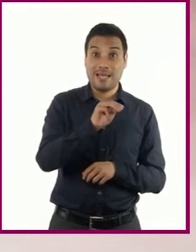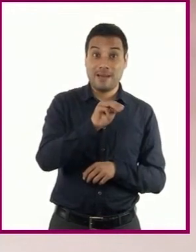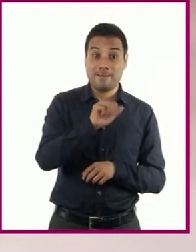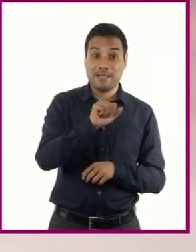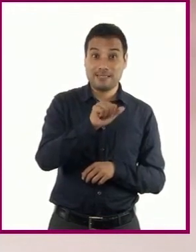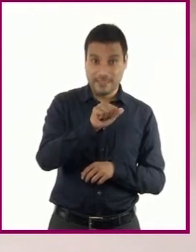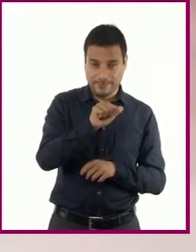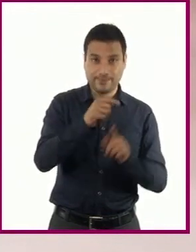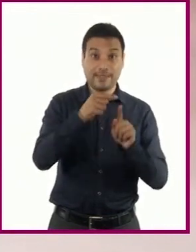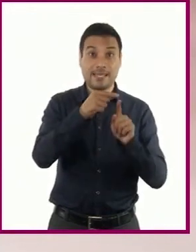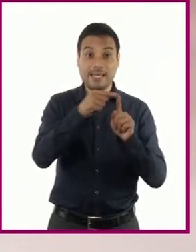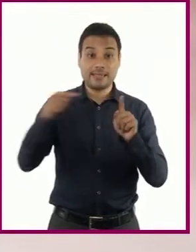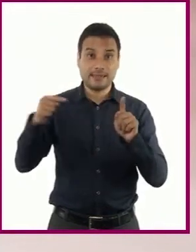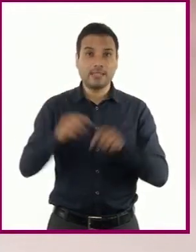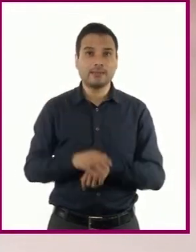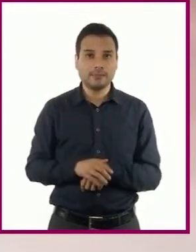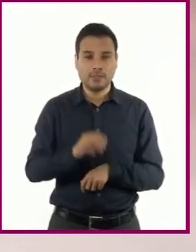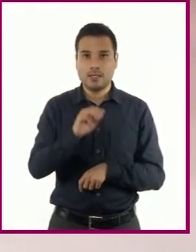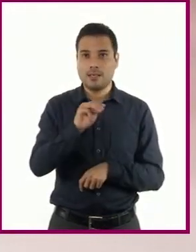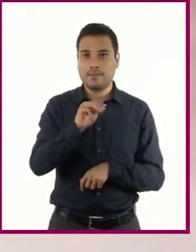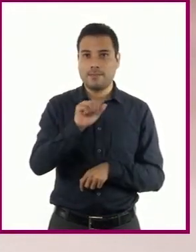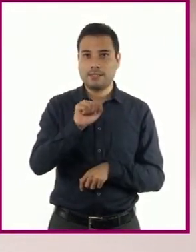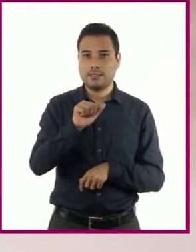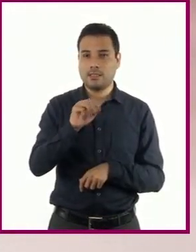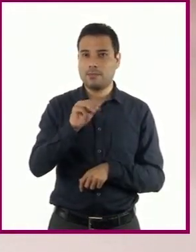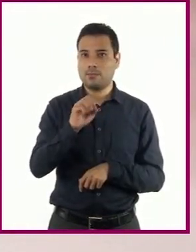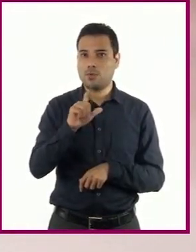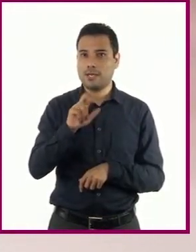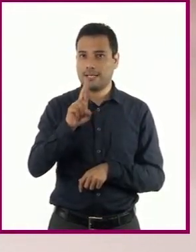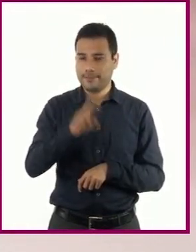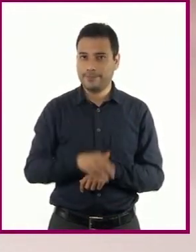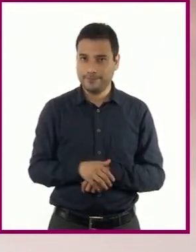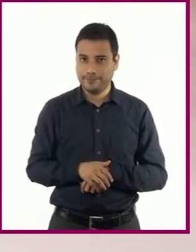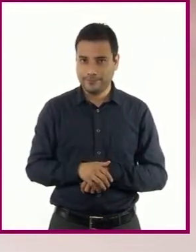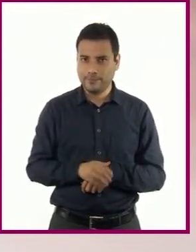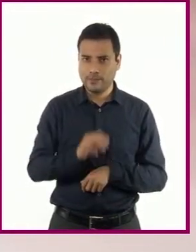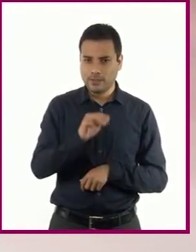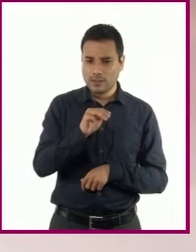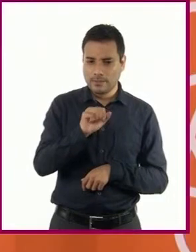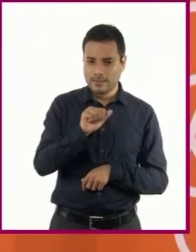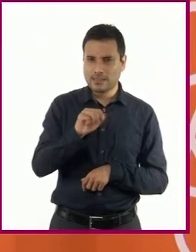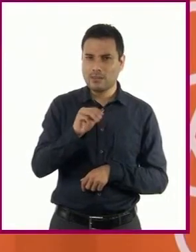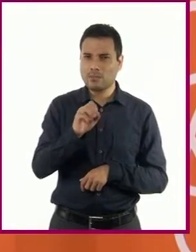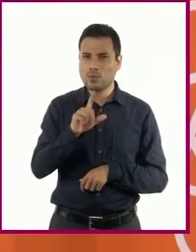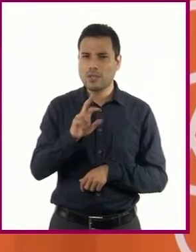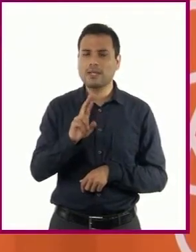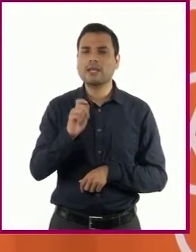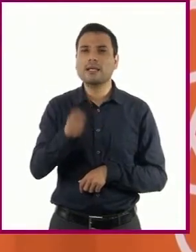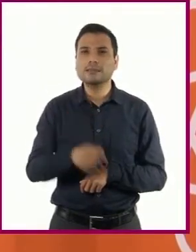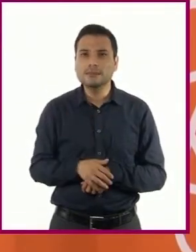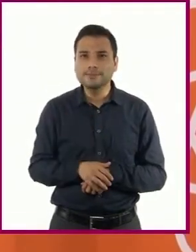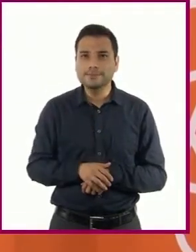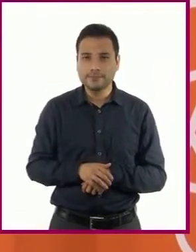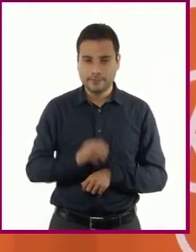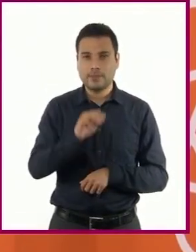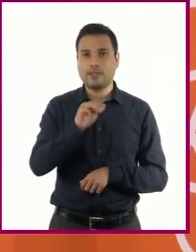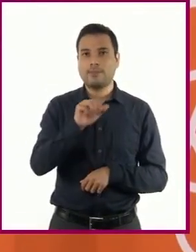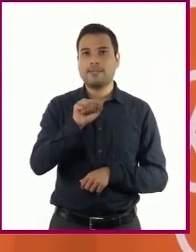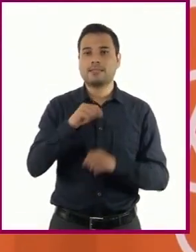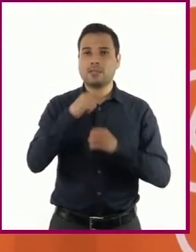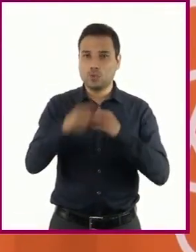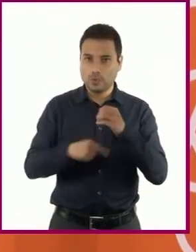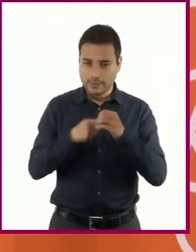sustancia entre su propia masa molar. La masa molar de un compuesto es la suma de las masas atómicas de